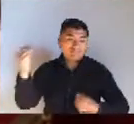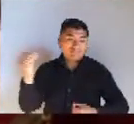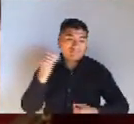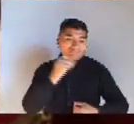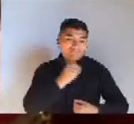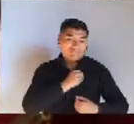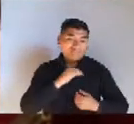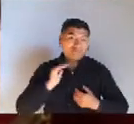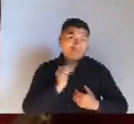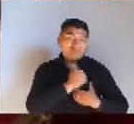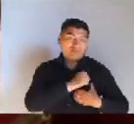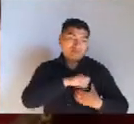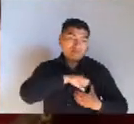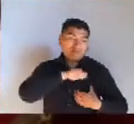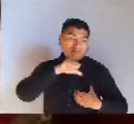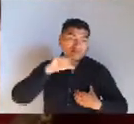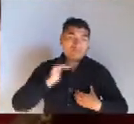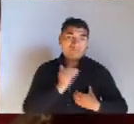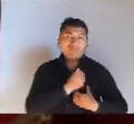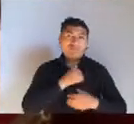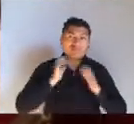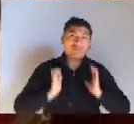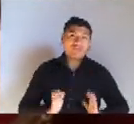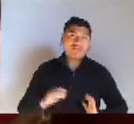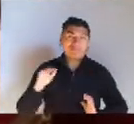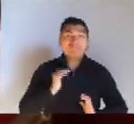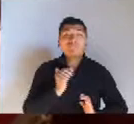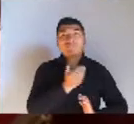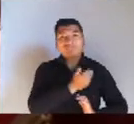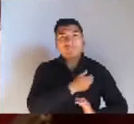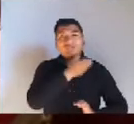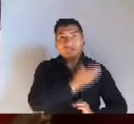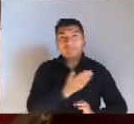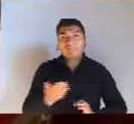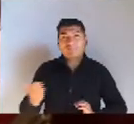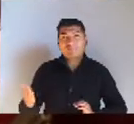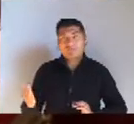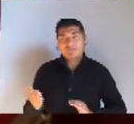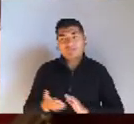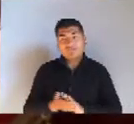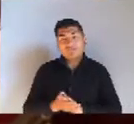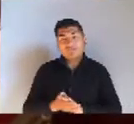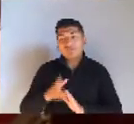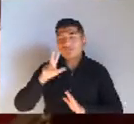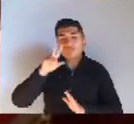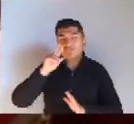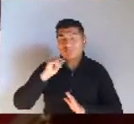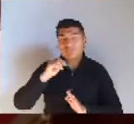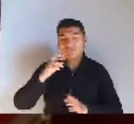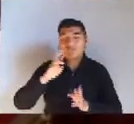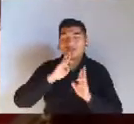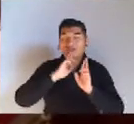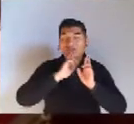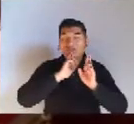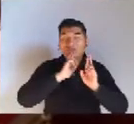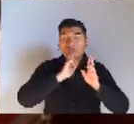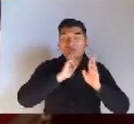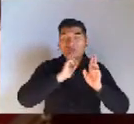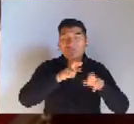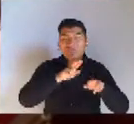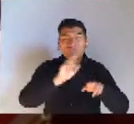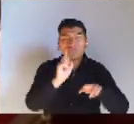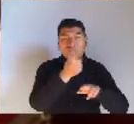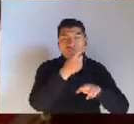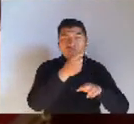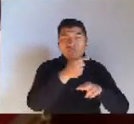nuestra alma y nuestro cuerpo para que nuestras obras no respondan a impulsos